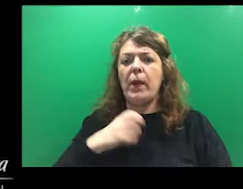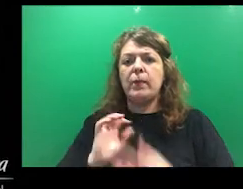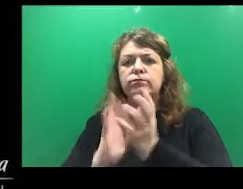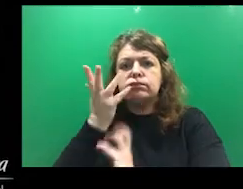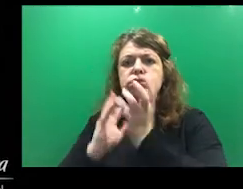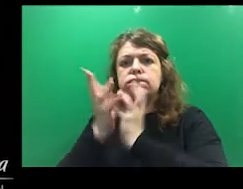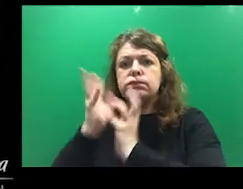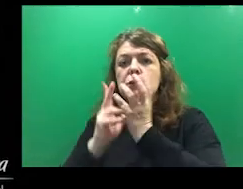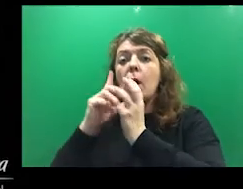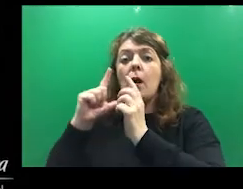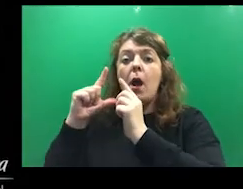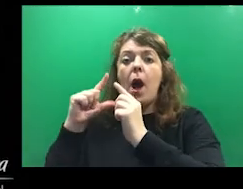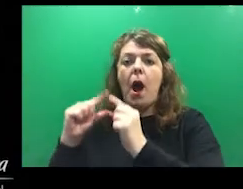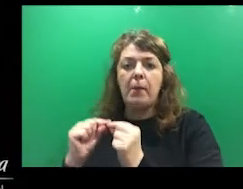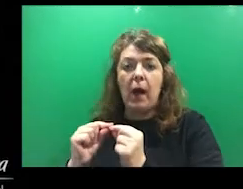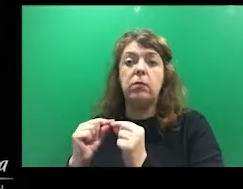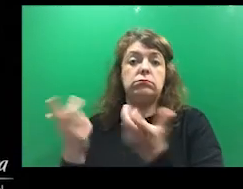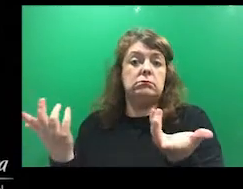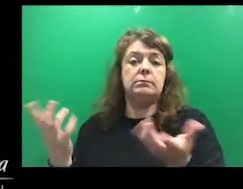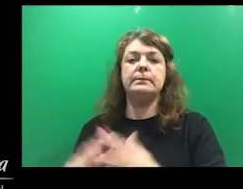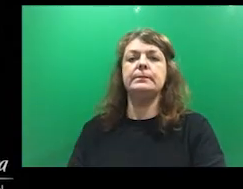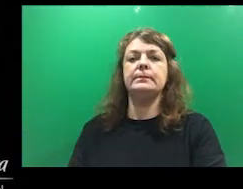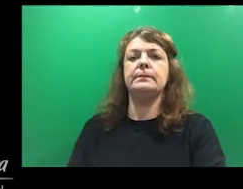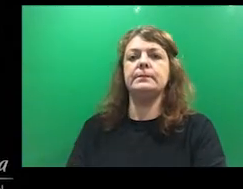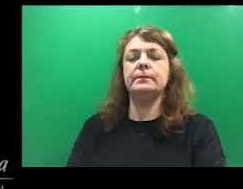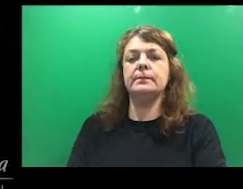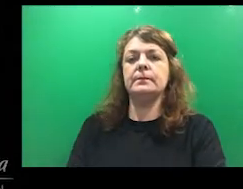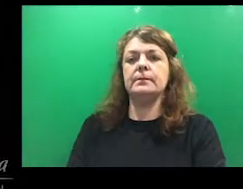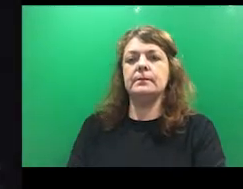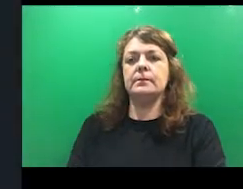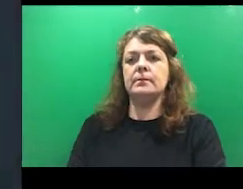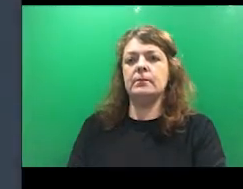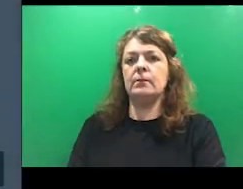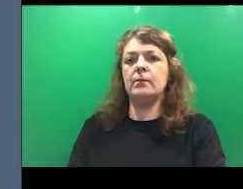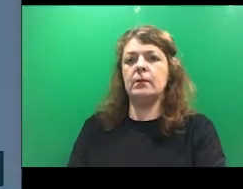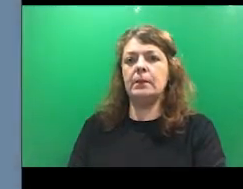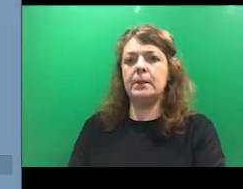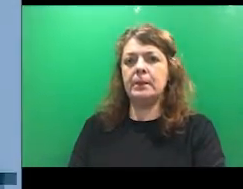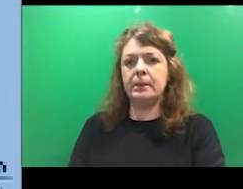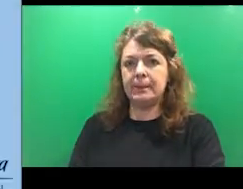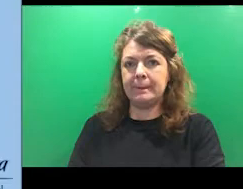oxígeno, no podía combustir y entonces se ha apagado.